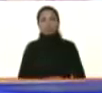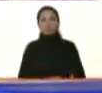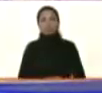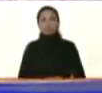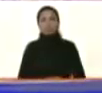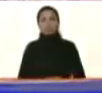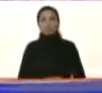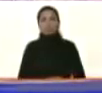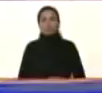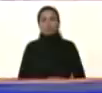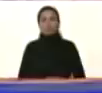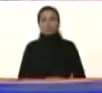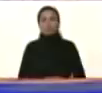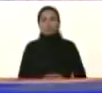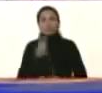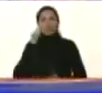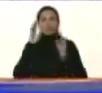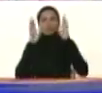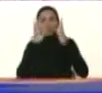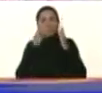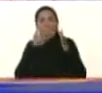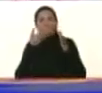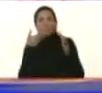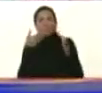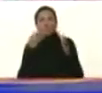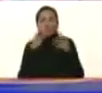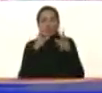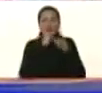Esa parte no, todavía hay que cuadrarla mejor.